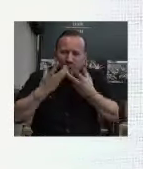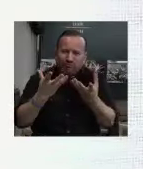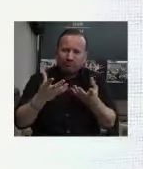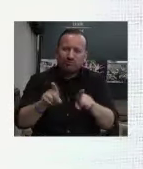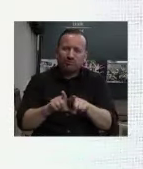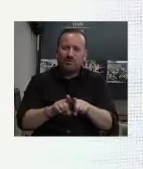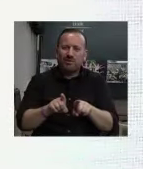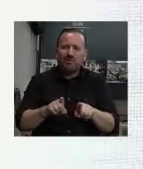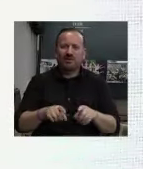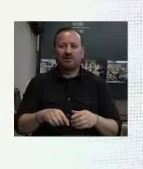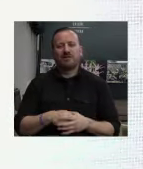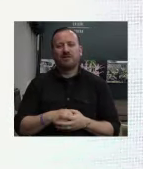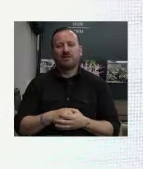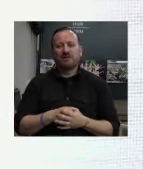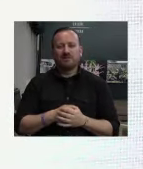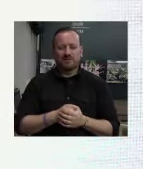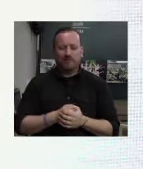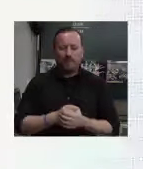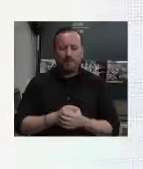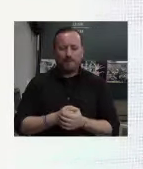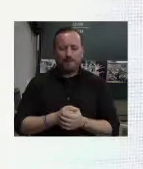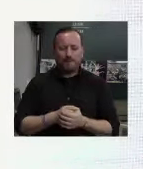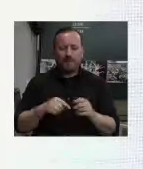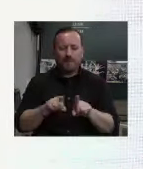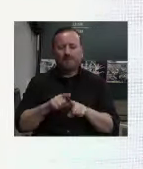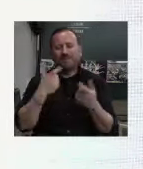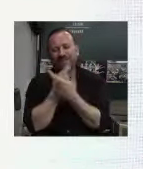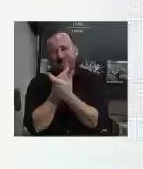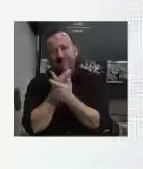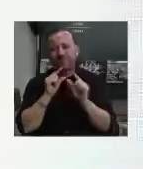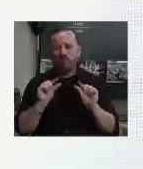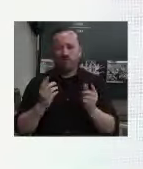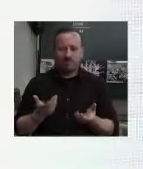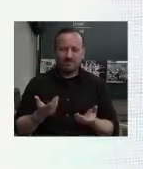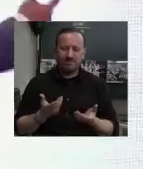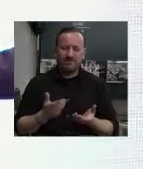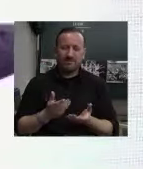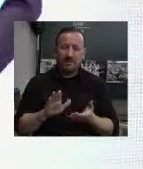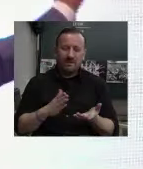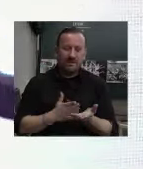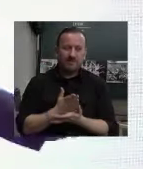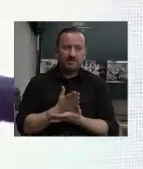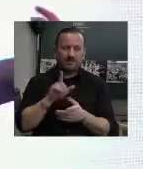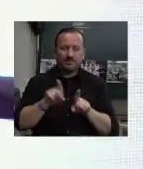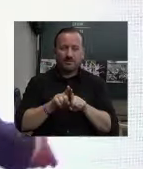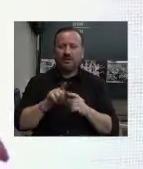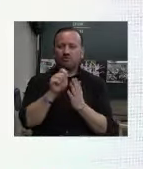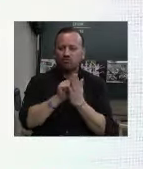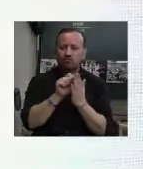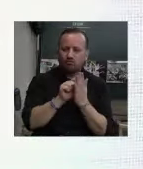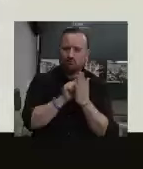salga del cliché a que se ría un rato Y empezamos a